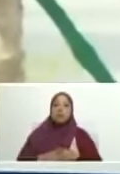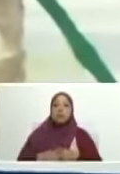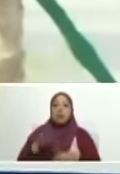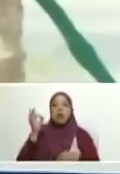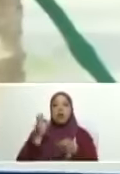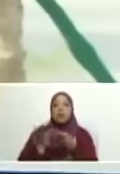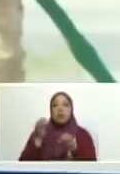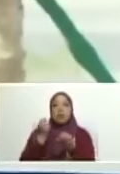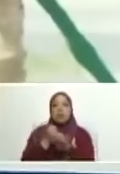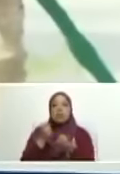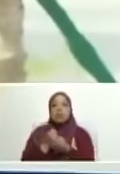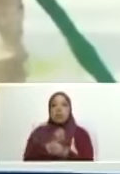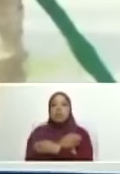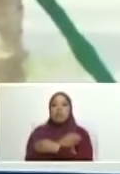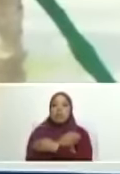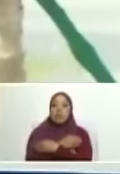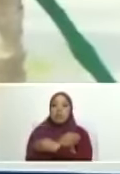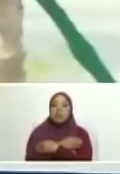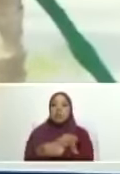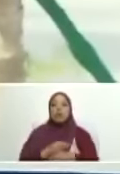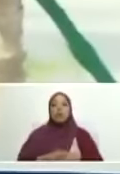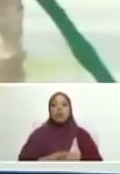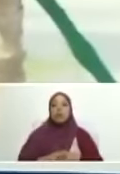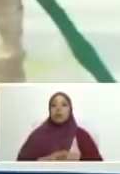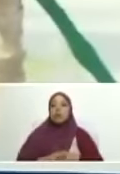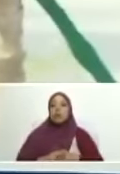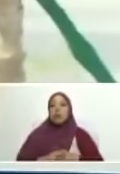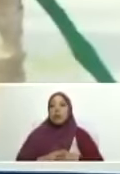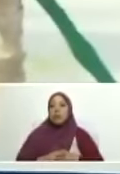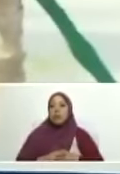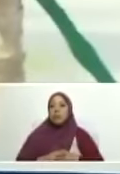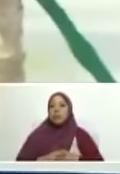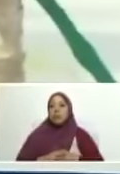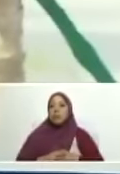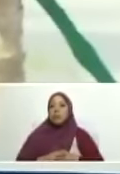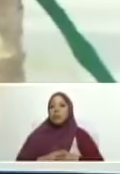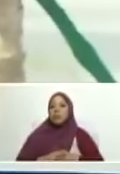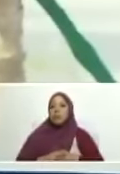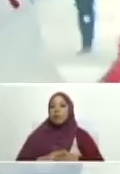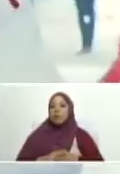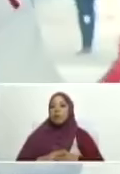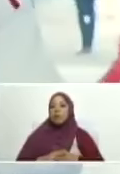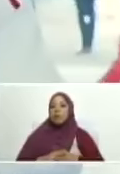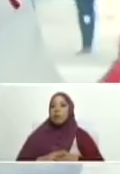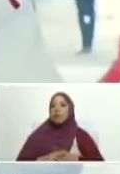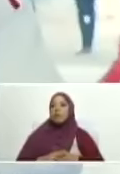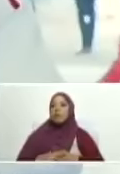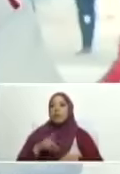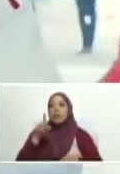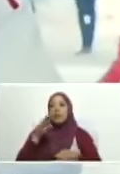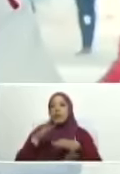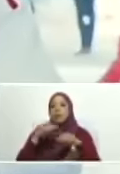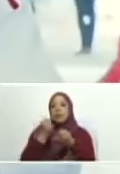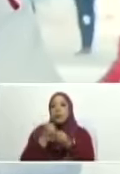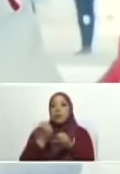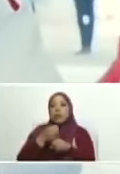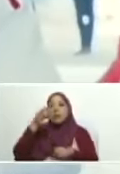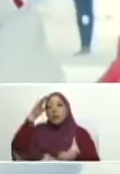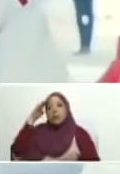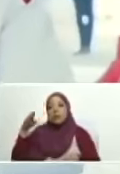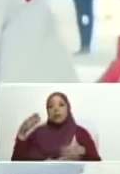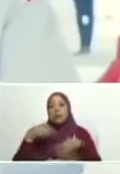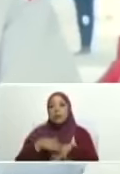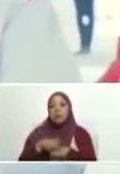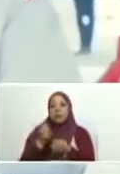Excelente, bueno, felicitaciones. Y también construyeron un único museo militar de la Armada